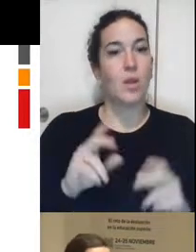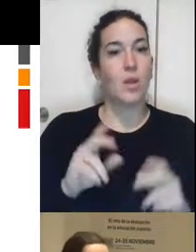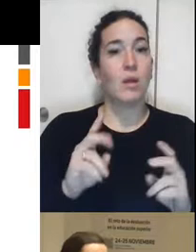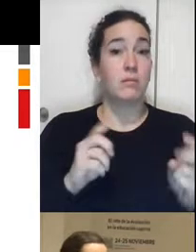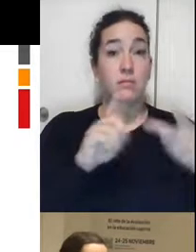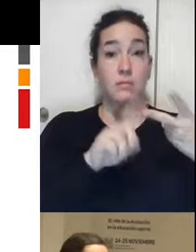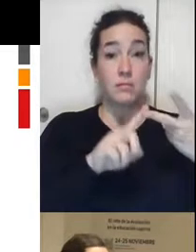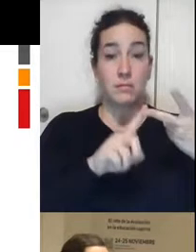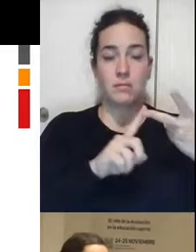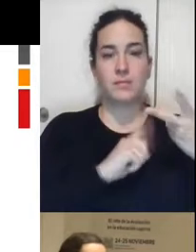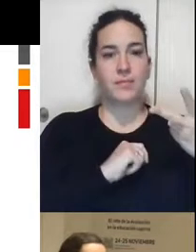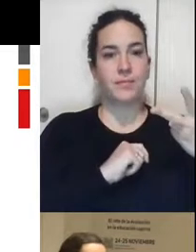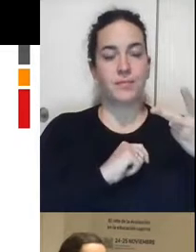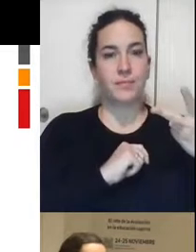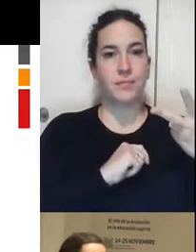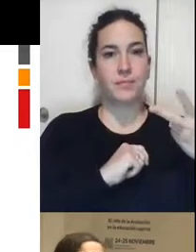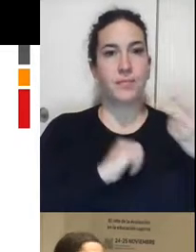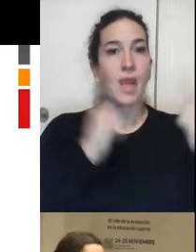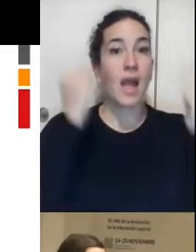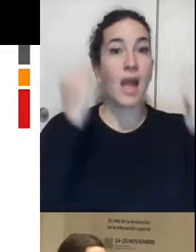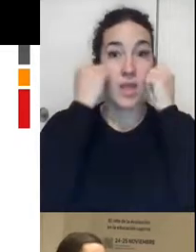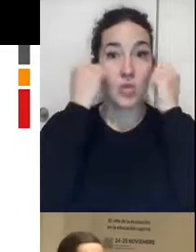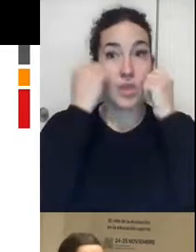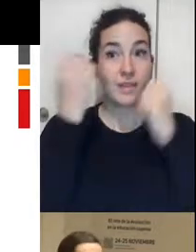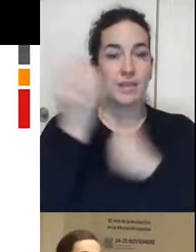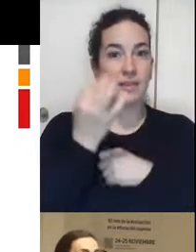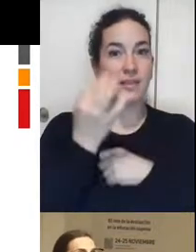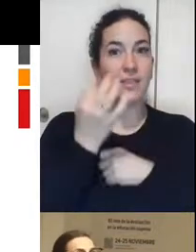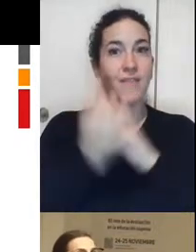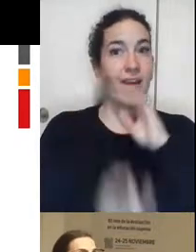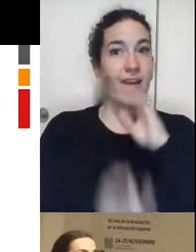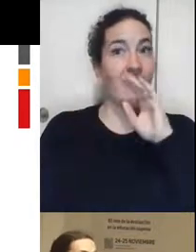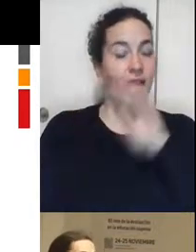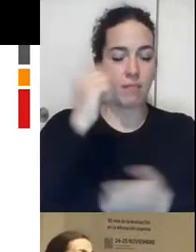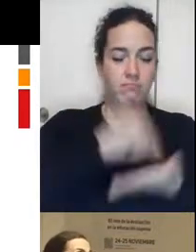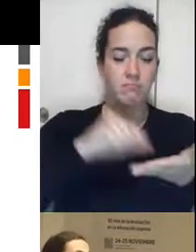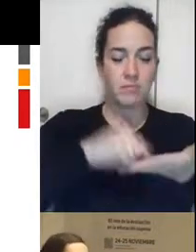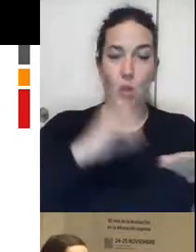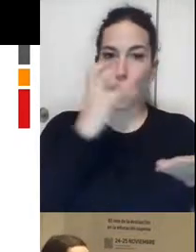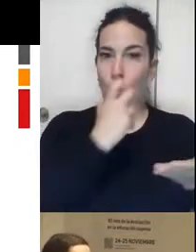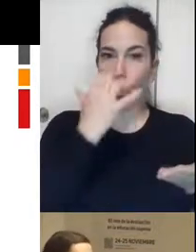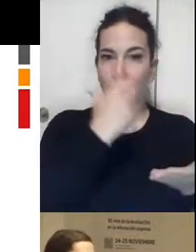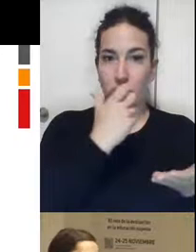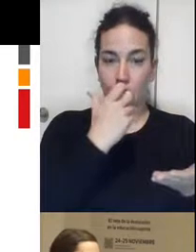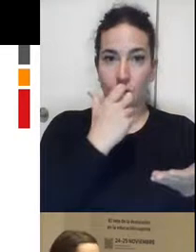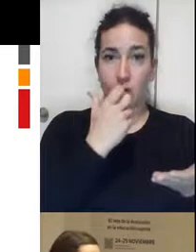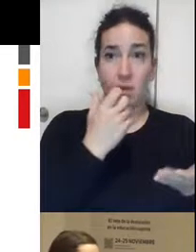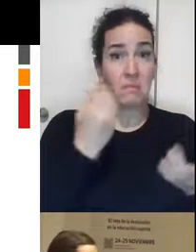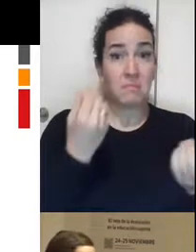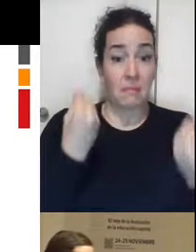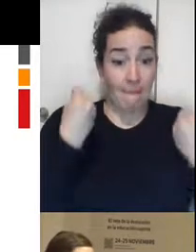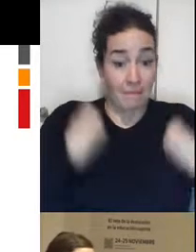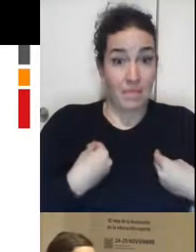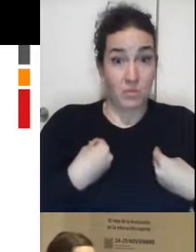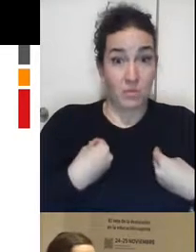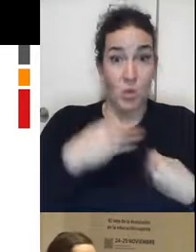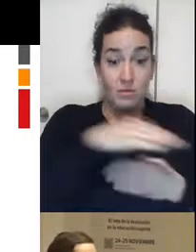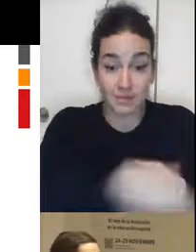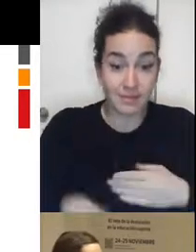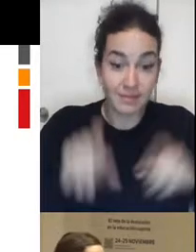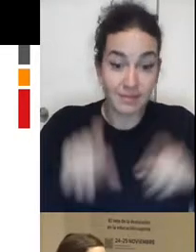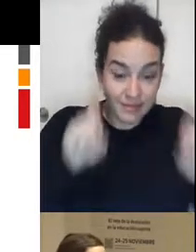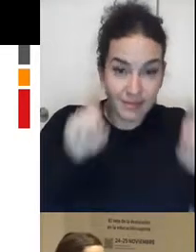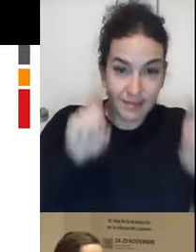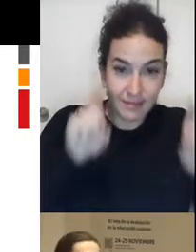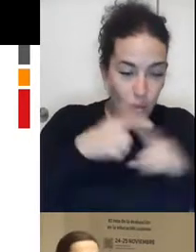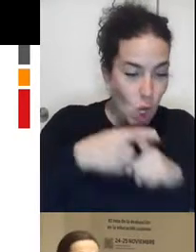proyecto, los estudiantes tuvieron que crear y escribir el cuento tal y como lo podrían compartir con sus estudiantes de infantil. Por